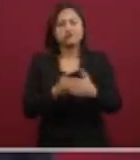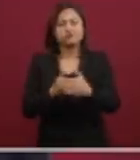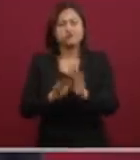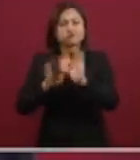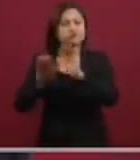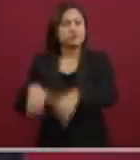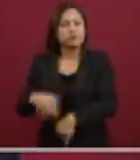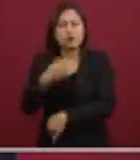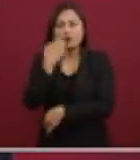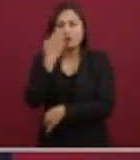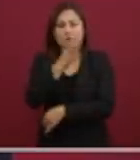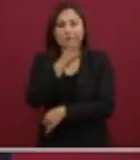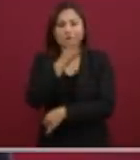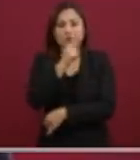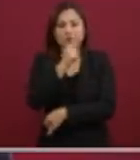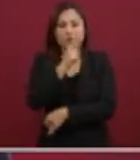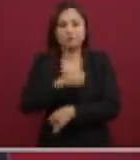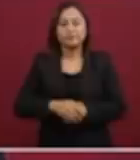Todavía